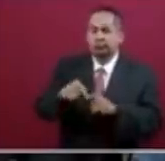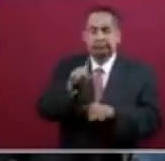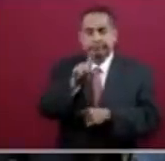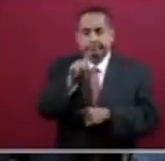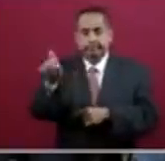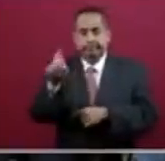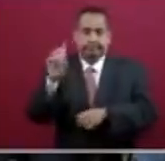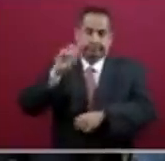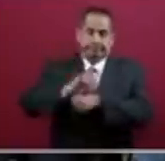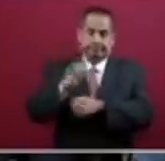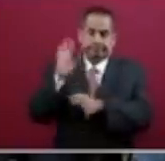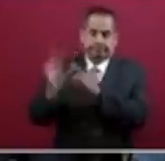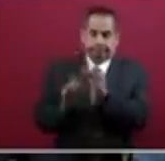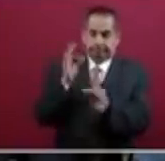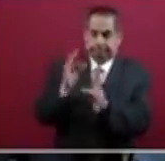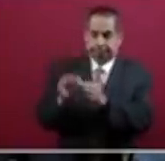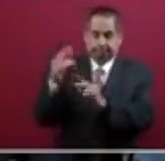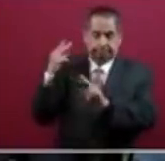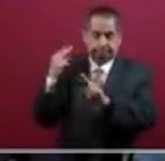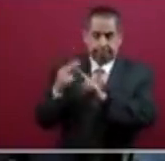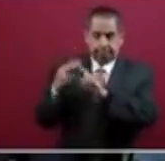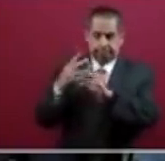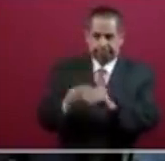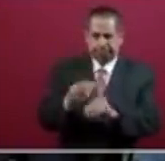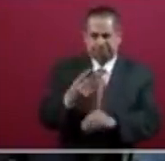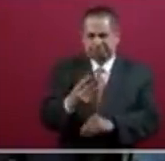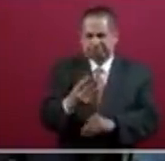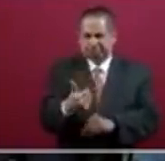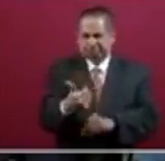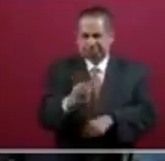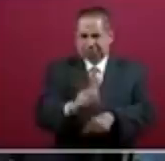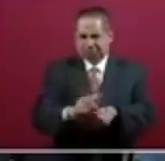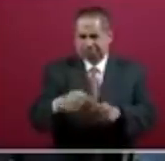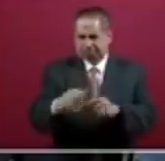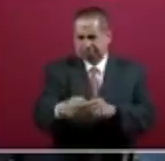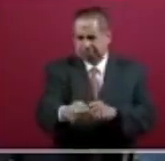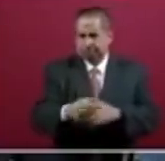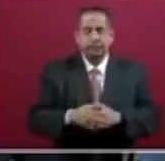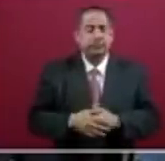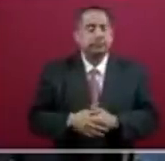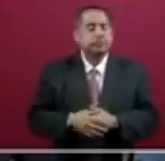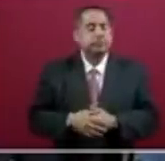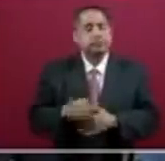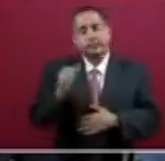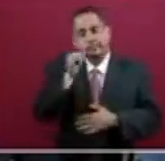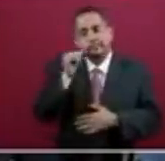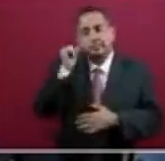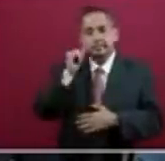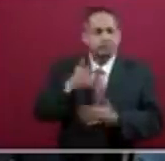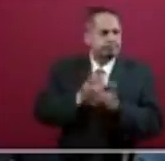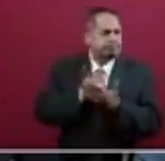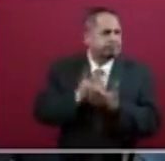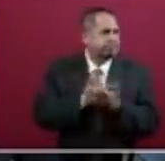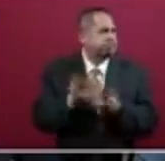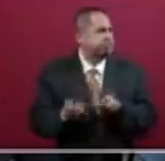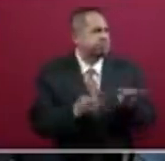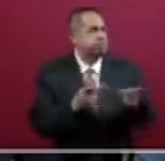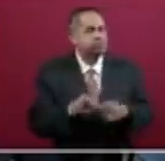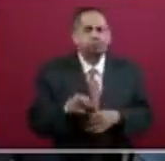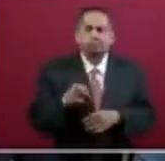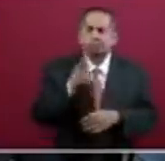días, en unos 4 o 6 días. Ayer precisamente salió una encuesta donde ha sido